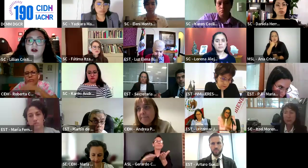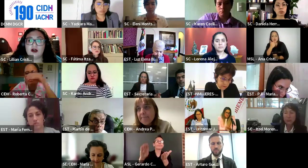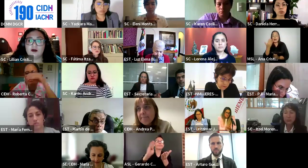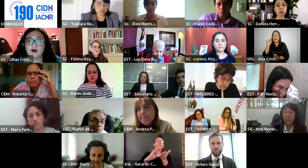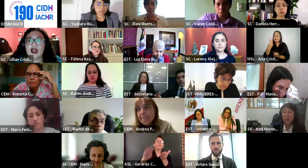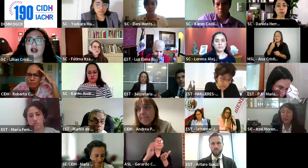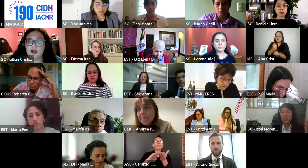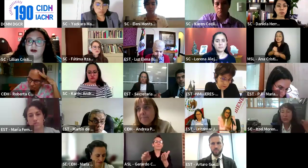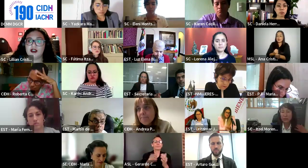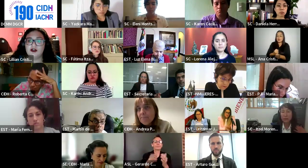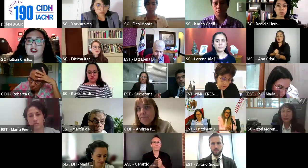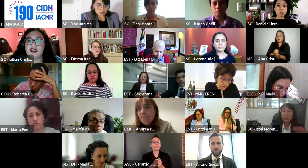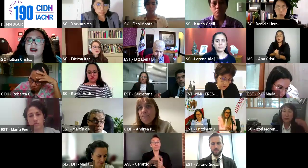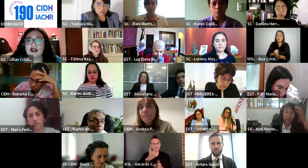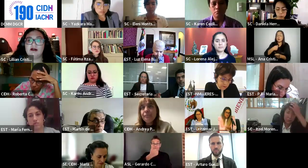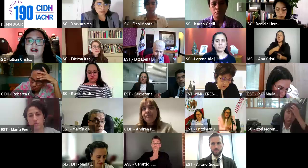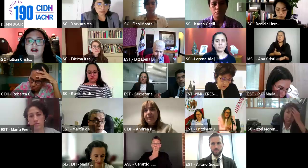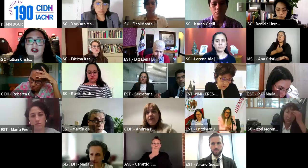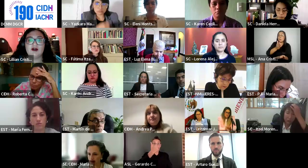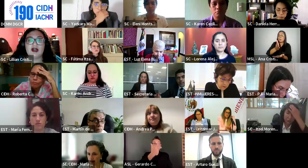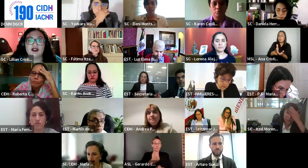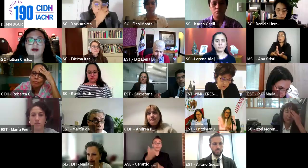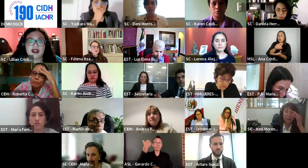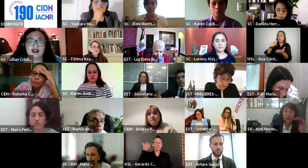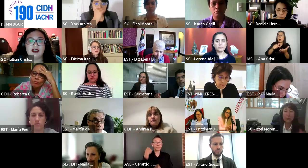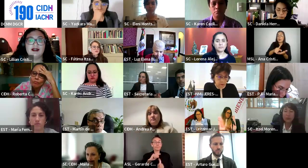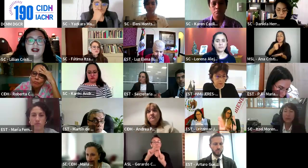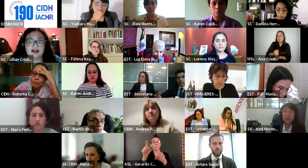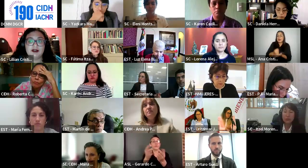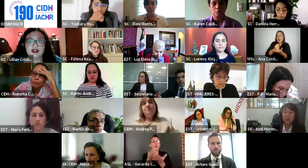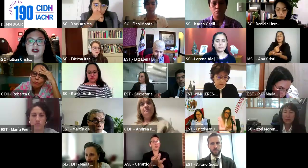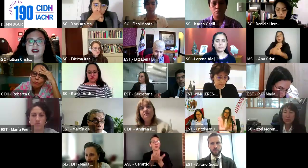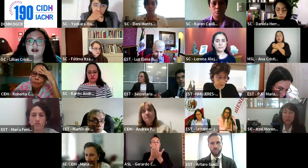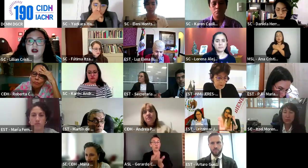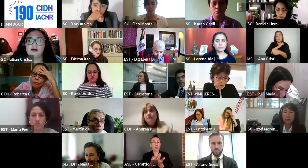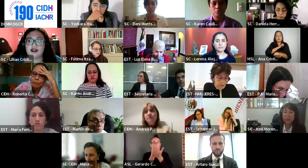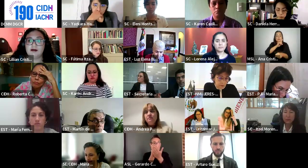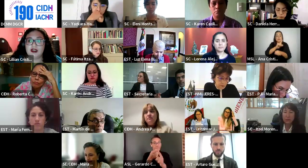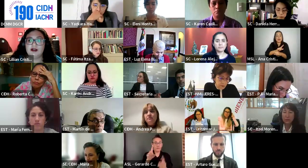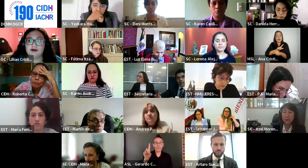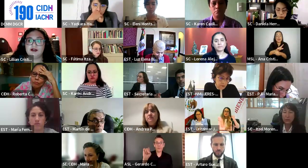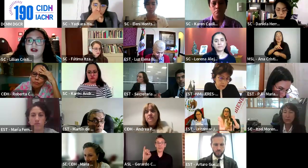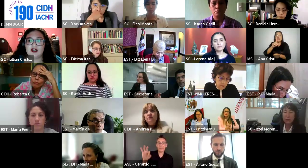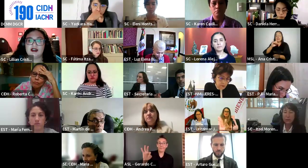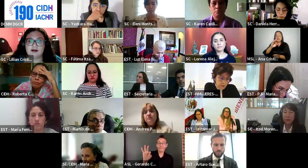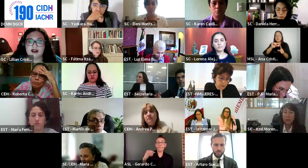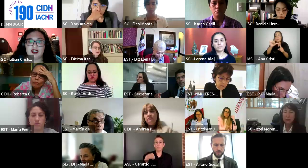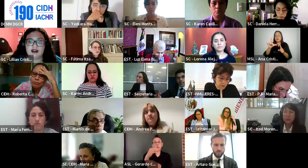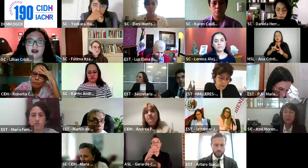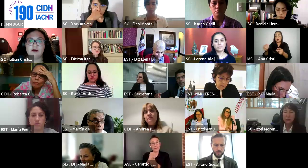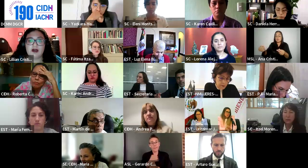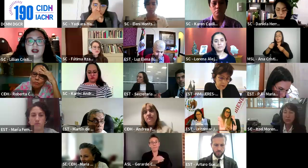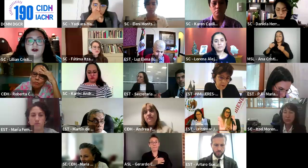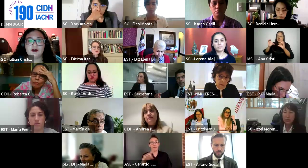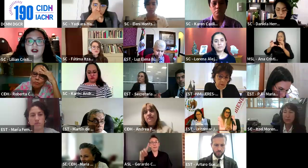3 años, cuando acudí a un centro de rehabilitación y educación especial del DIF Nacional para tramitar mi certificado de